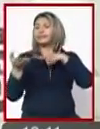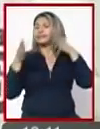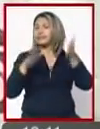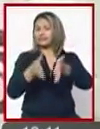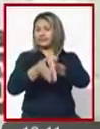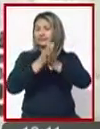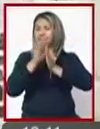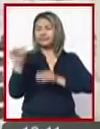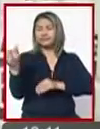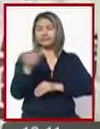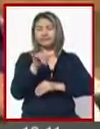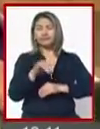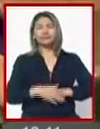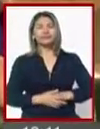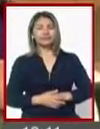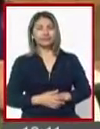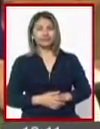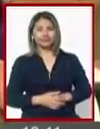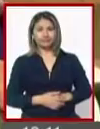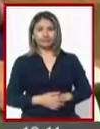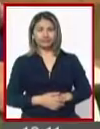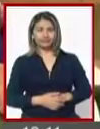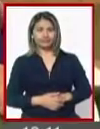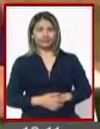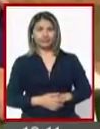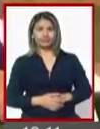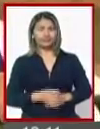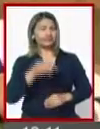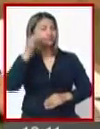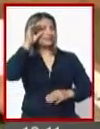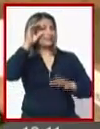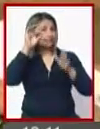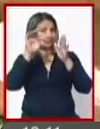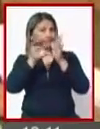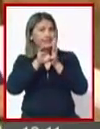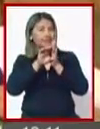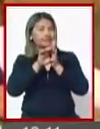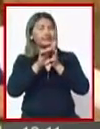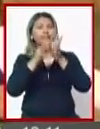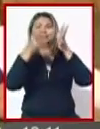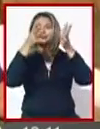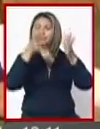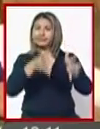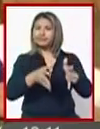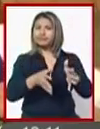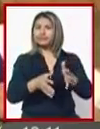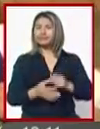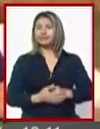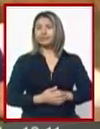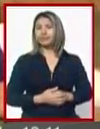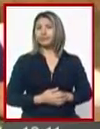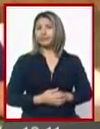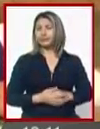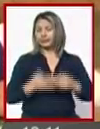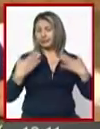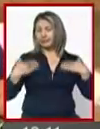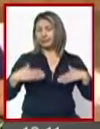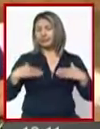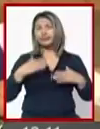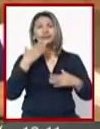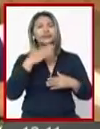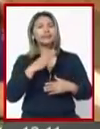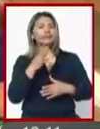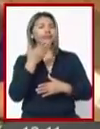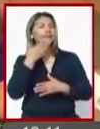murieron demandando lo mismo. De él, es así como le ven la foto, abandonado, mal vestido,